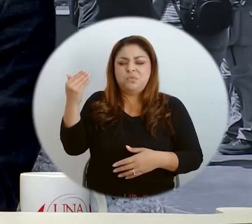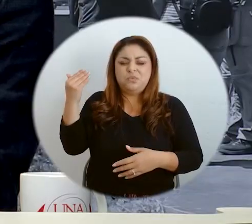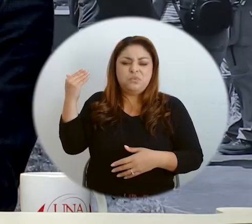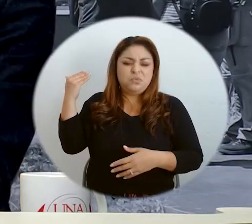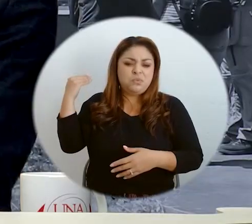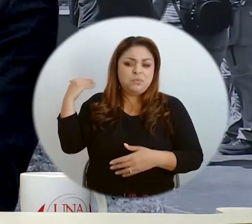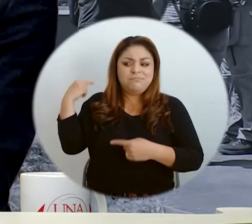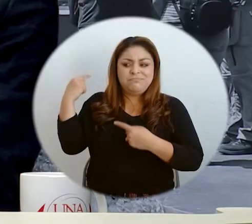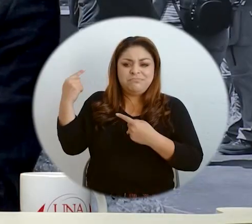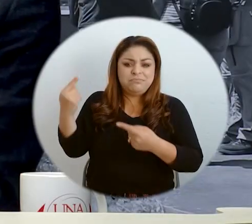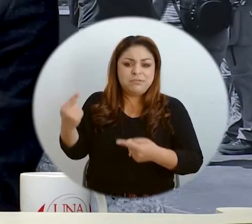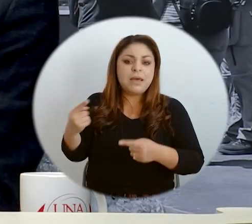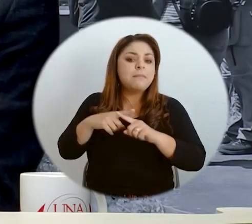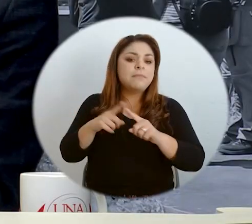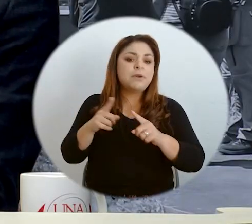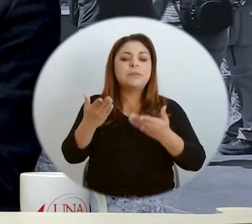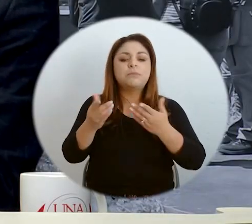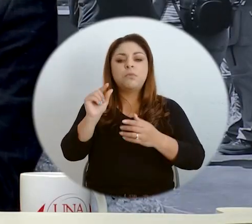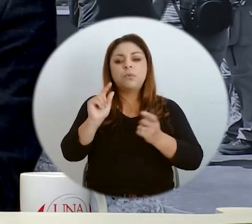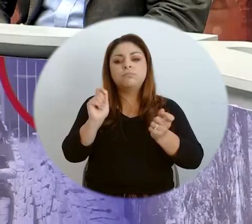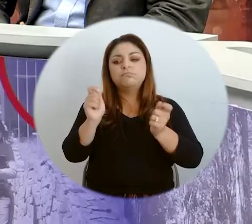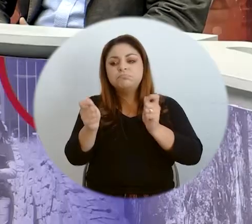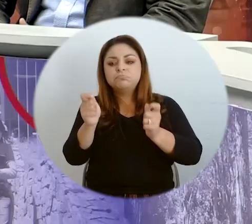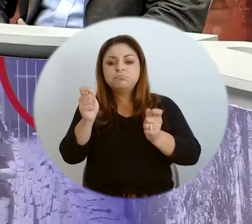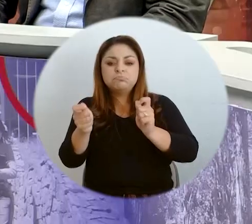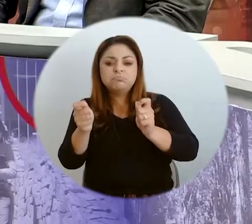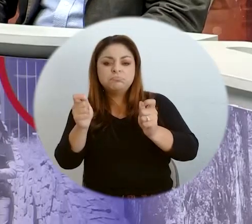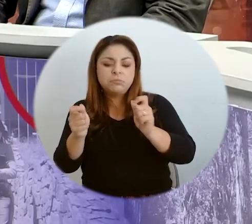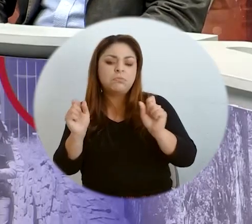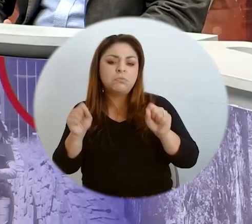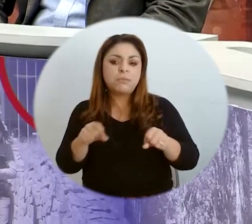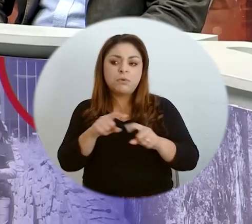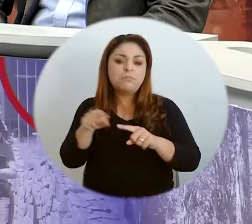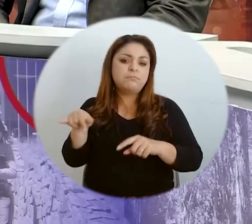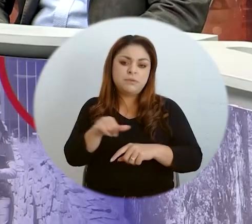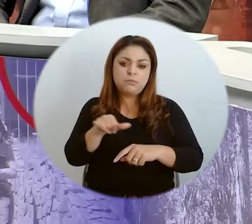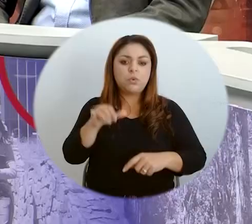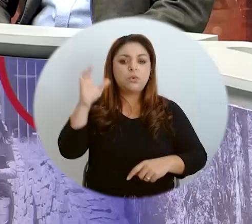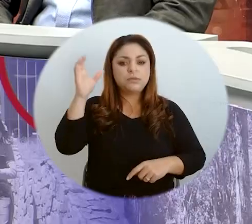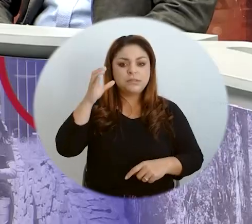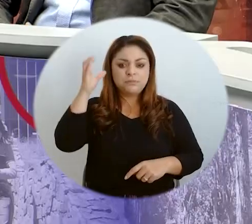pero el concepto sigue aplicando. Eso para decir que puede ser a veces